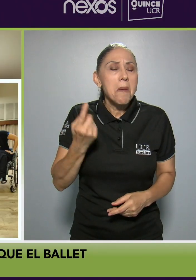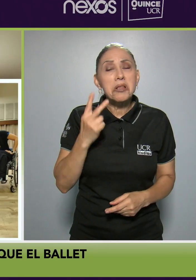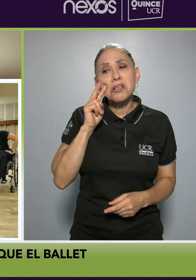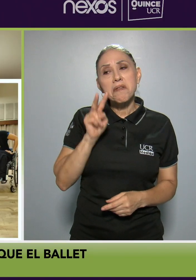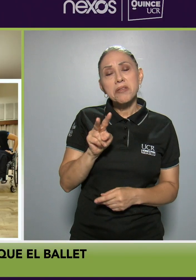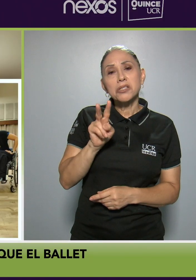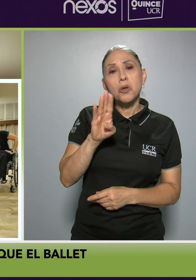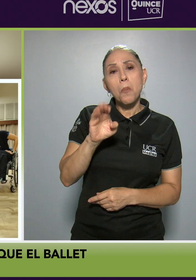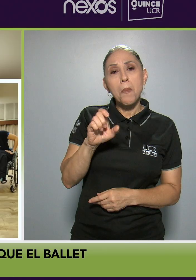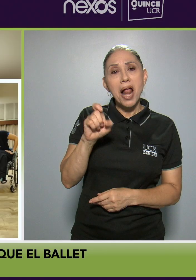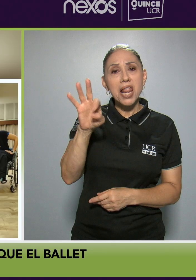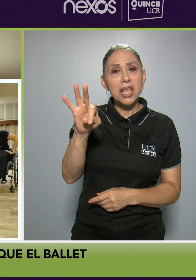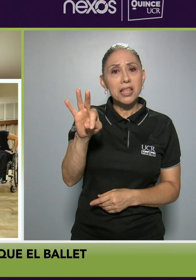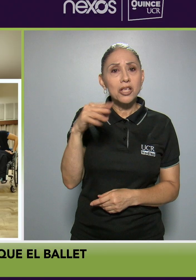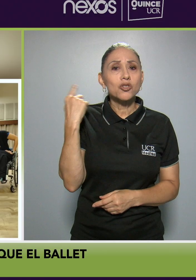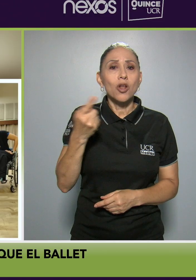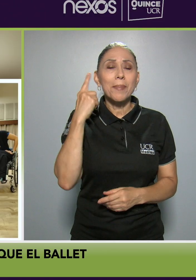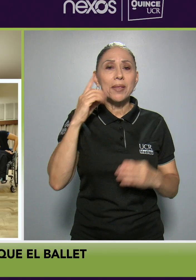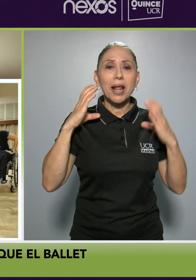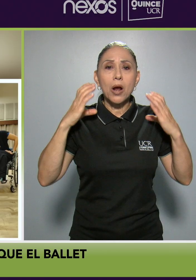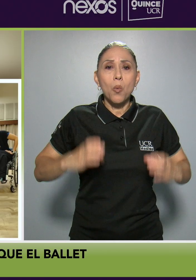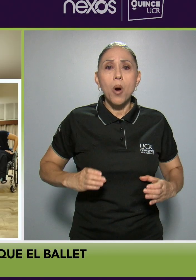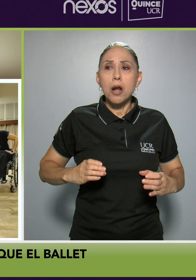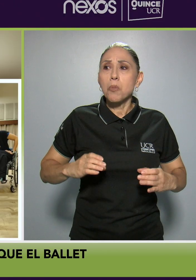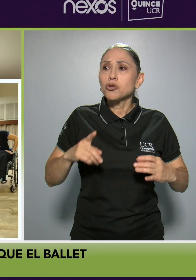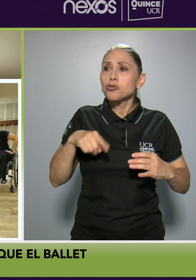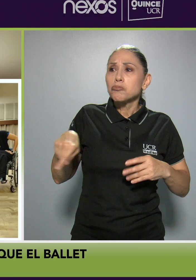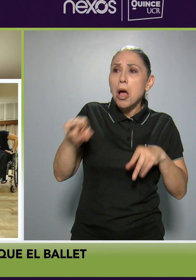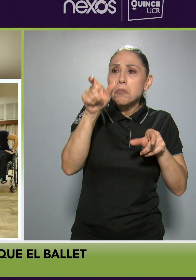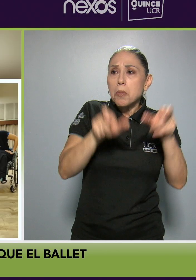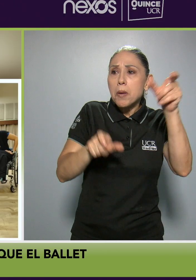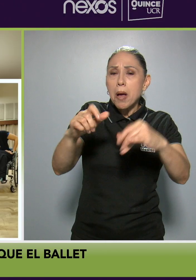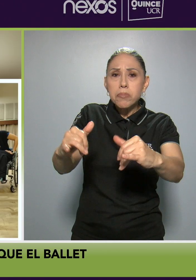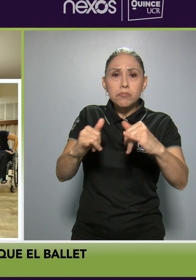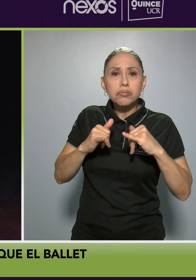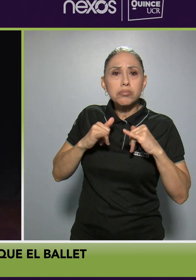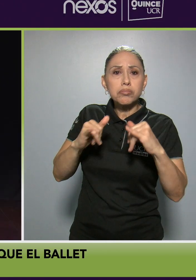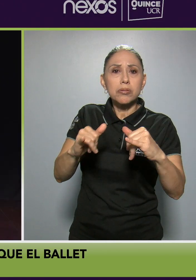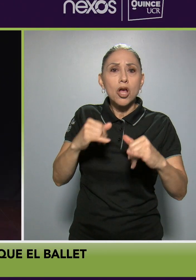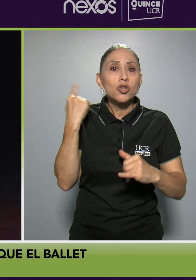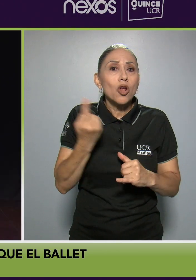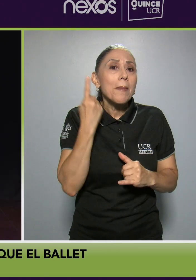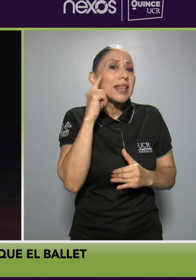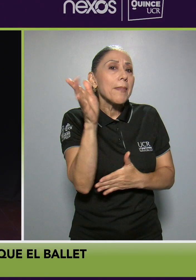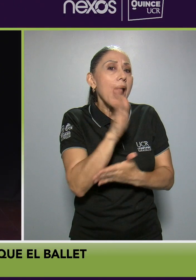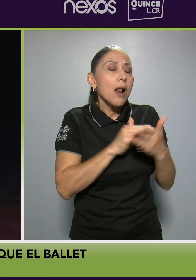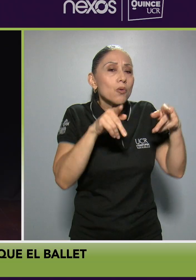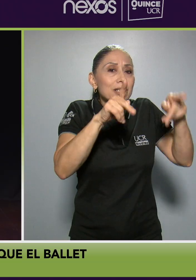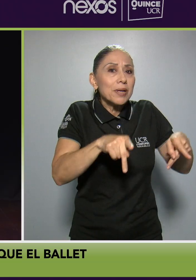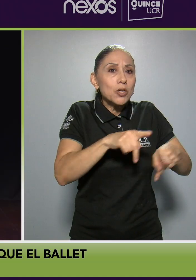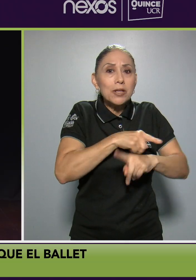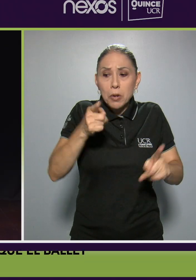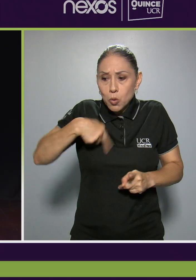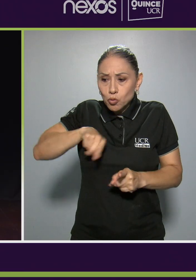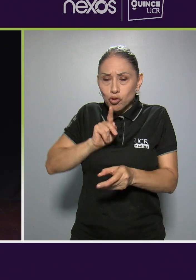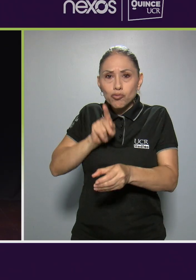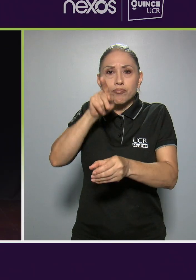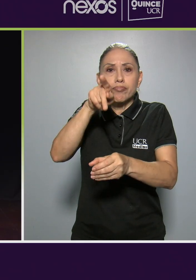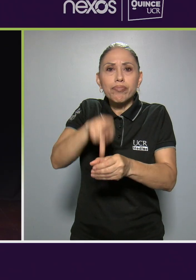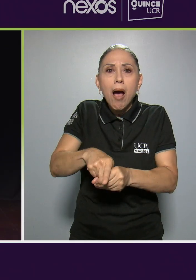era algo simplemente para cuerpos hegemónicos, clasista, y estar en una clase de ballet en donde todo el